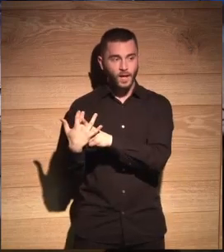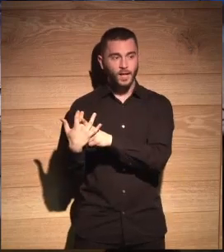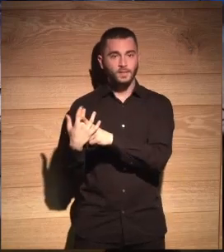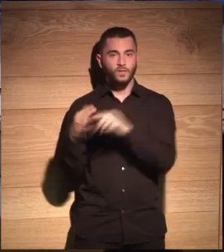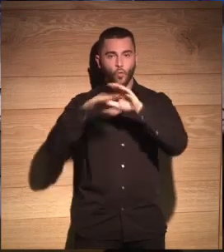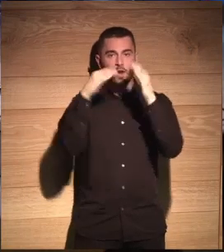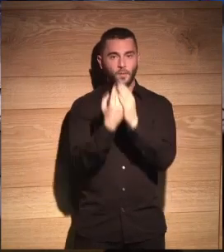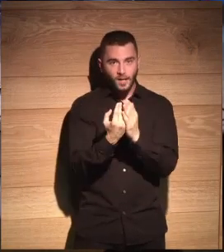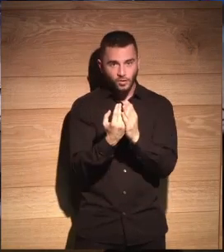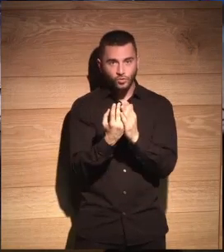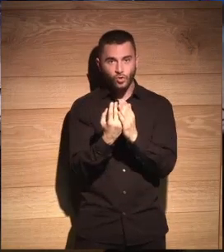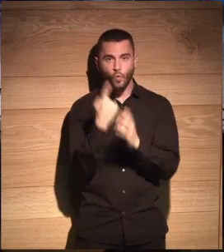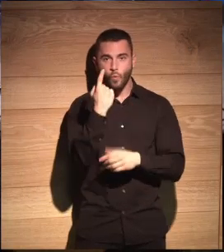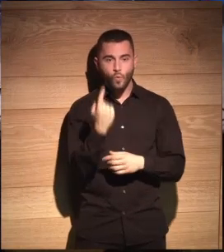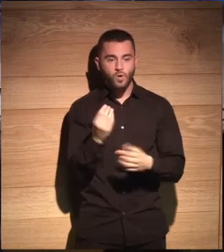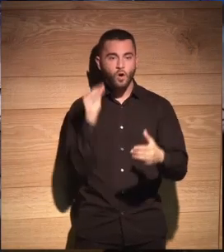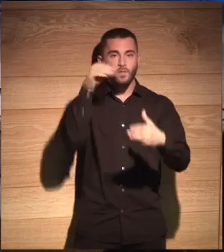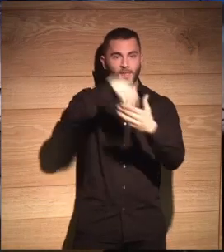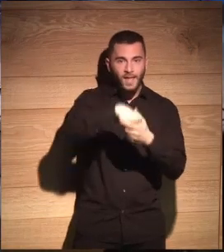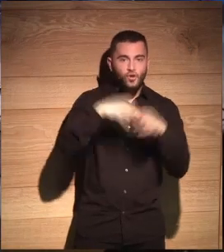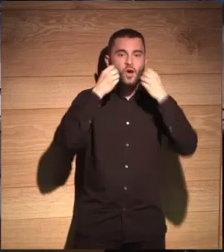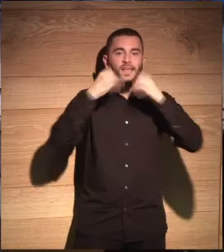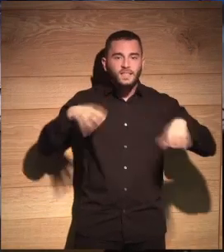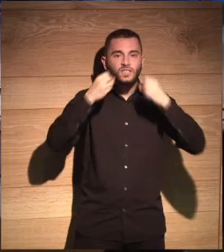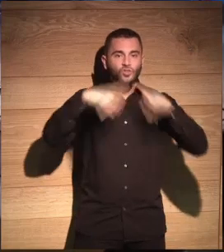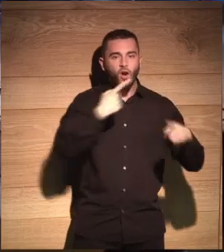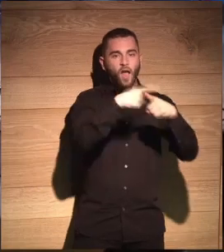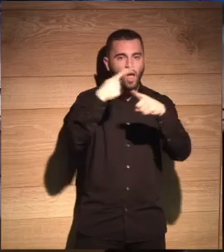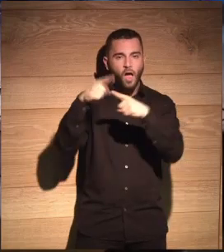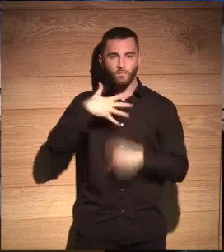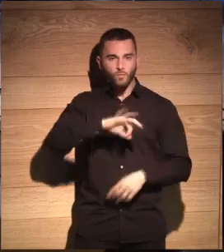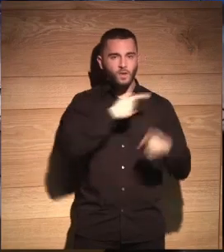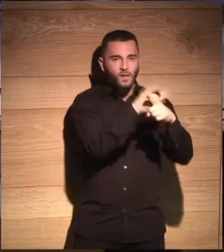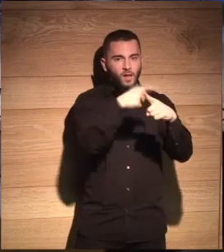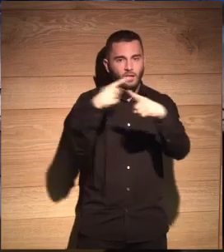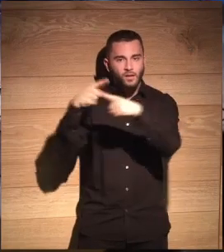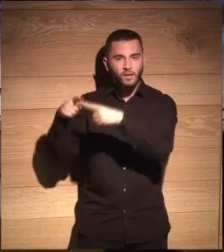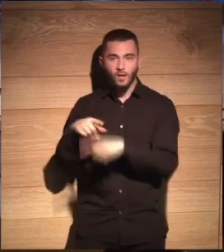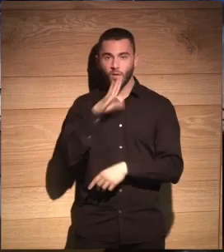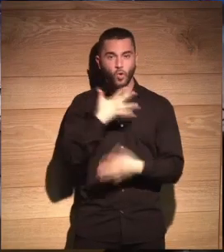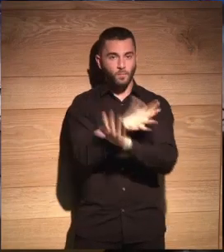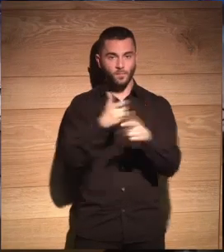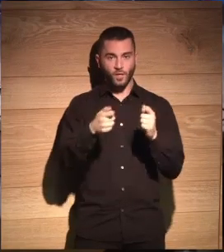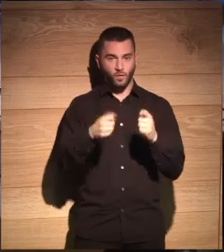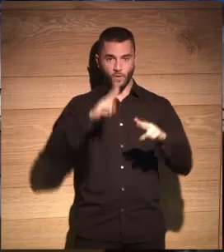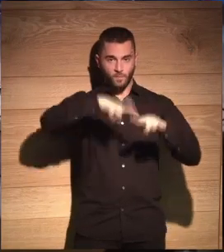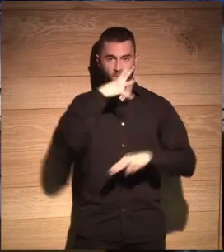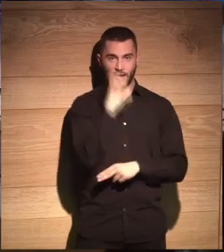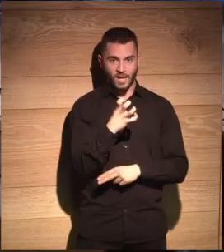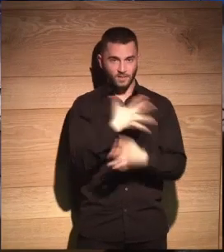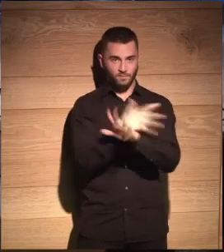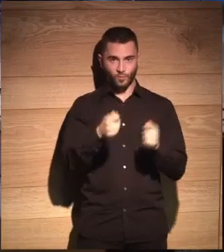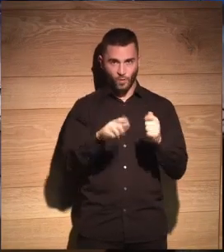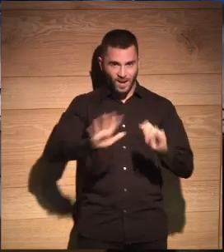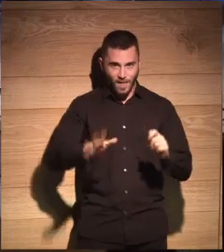dentro de un universo diferentes historias a través de las posibilidades? Porque el videojuego de Black Sabbath solo se puede hacer en videojuego y lo que se hace en